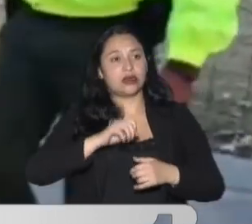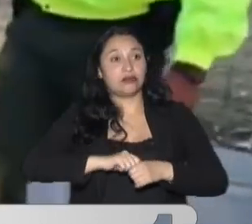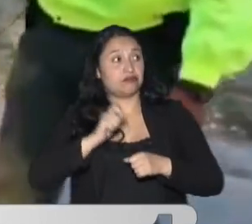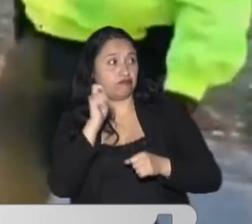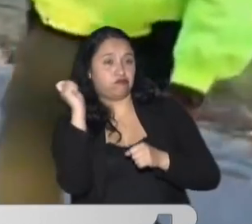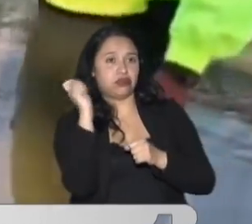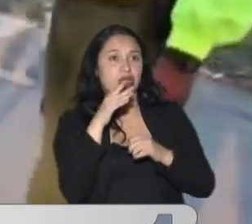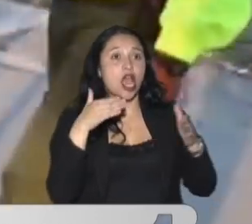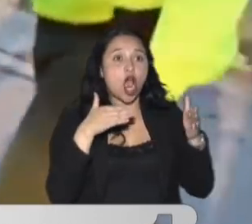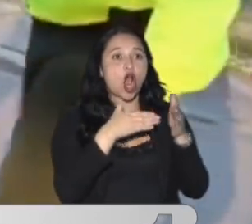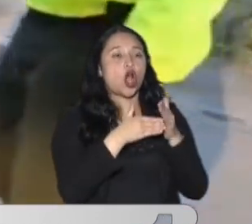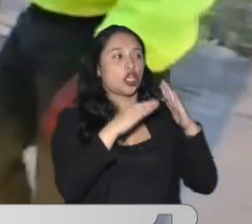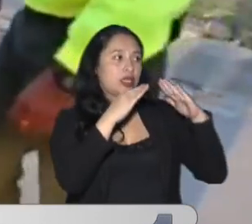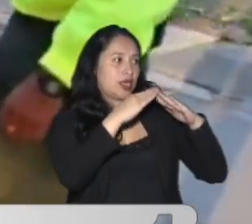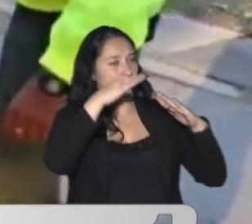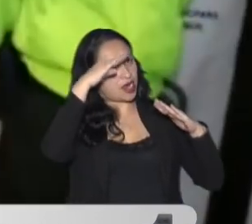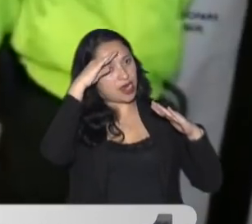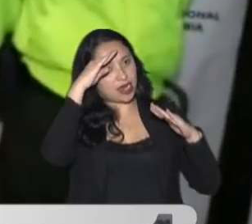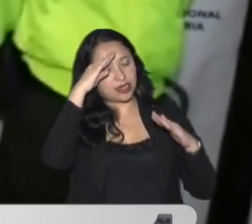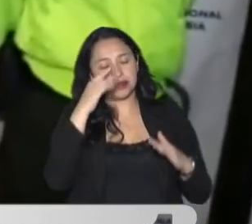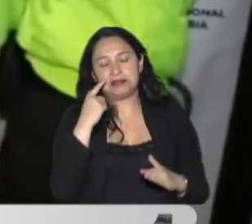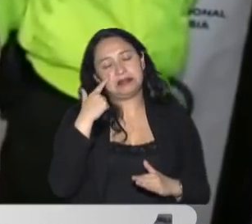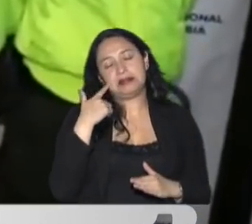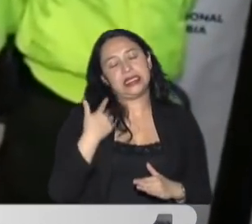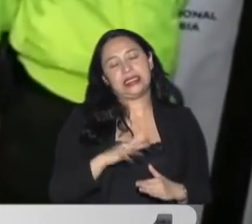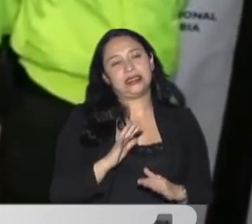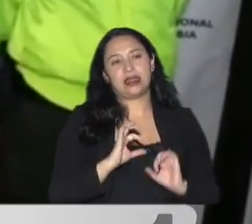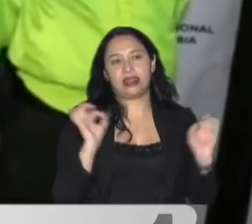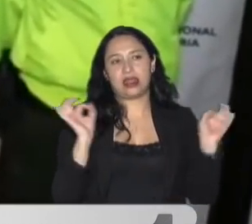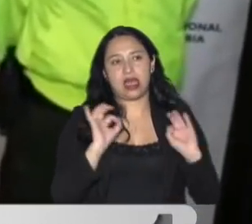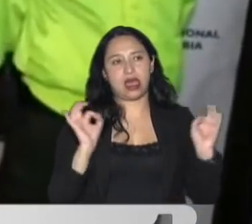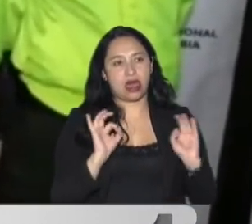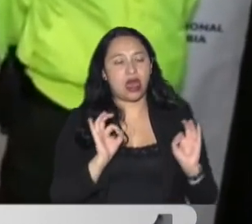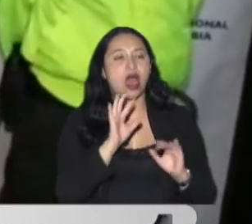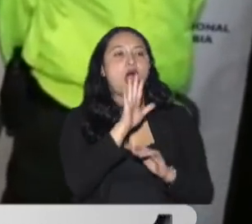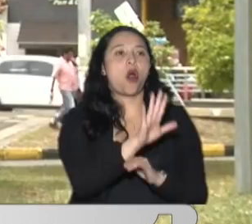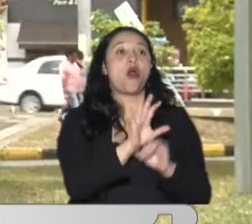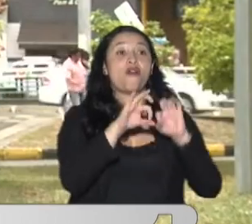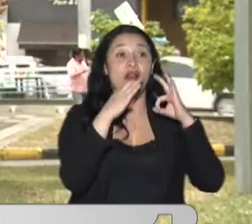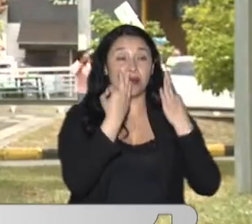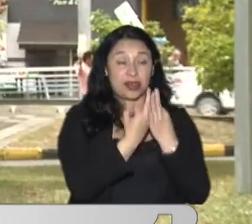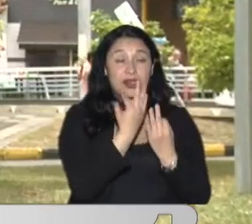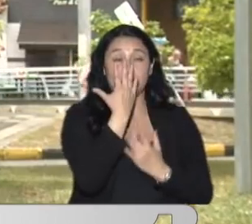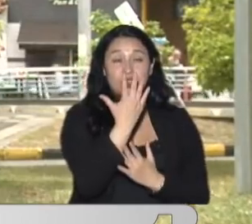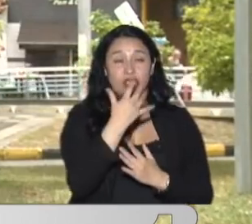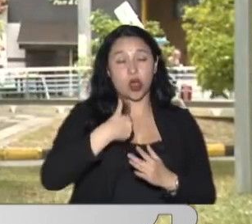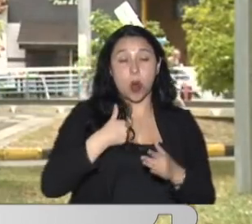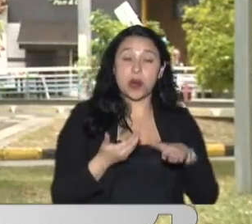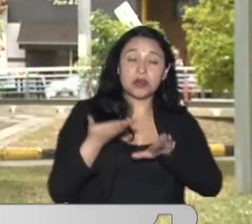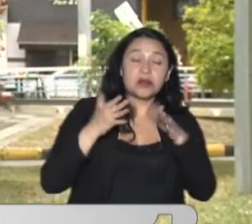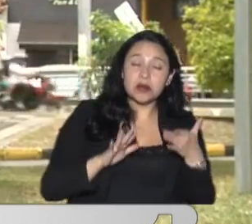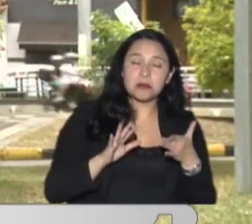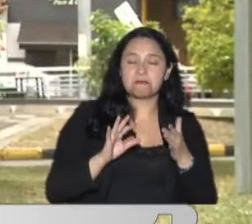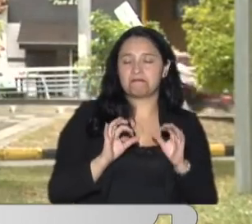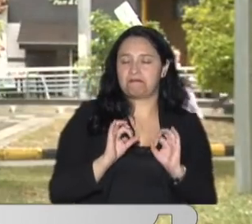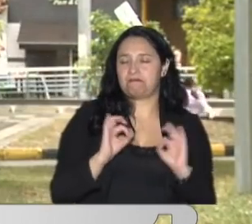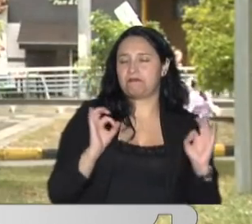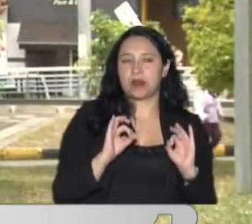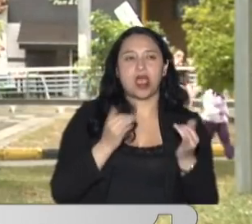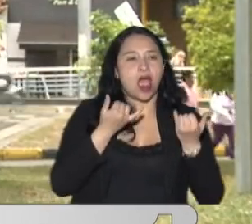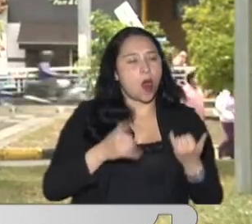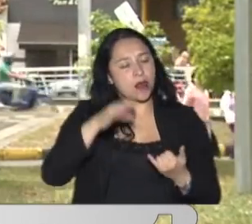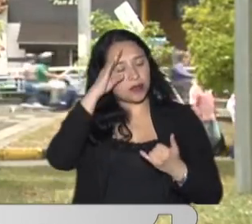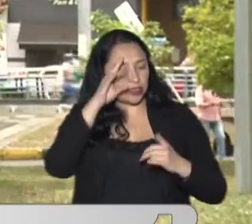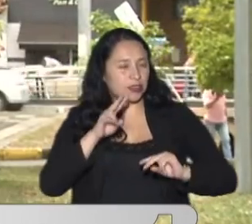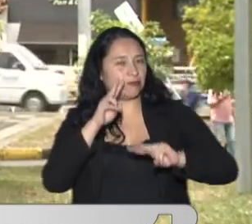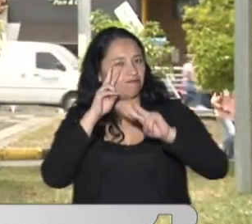estuviera dirigida contra el CAI de la policía o las familias de los 5 adolescentes masacrados. Las autoridades todavía